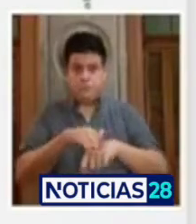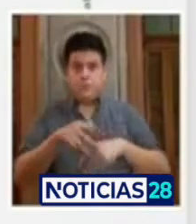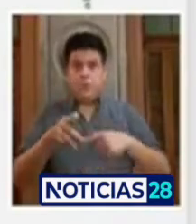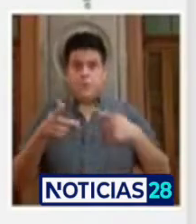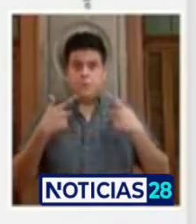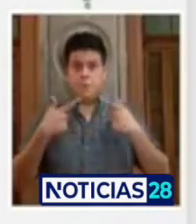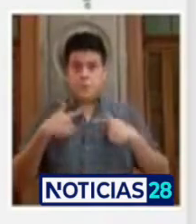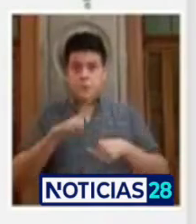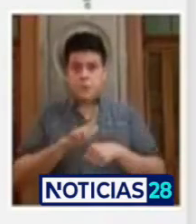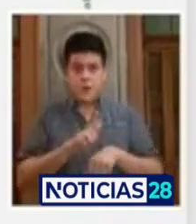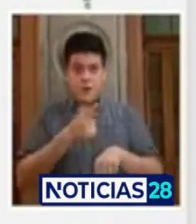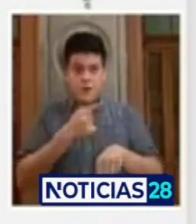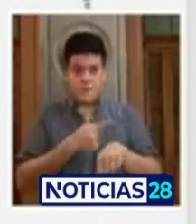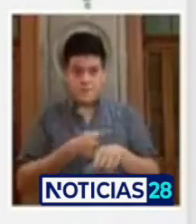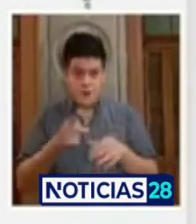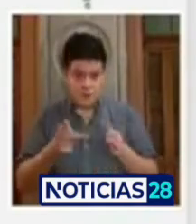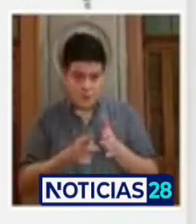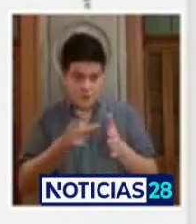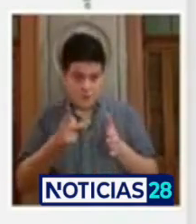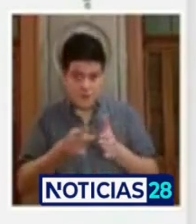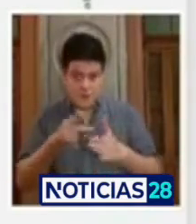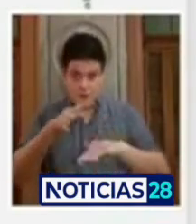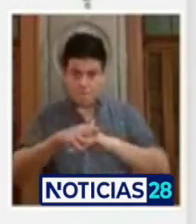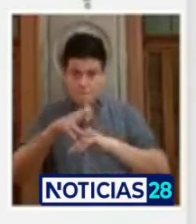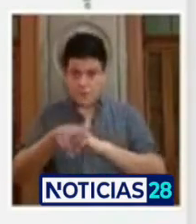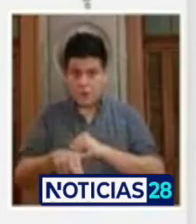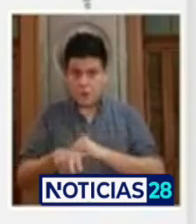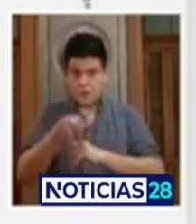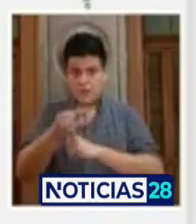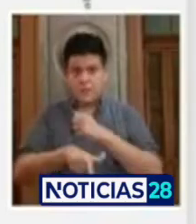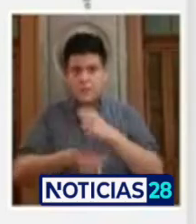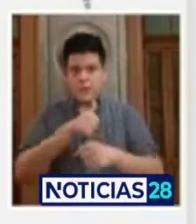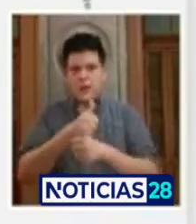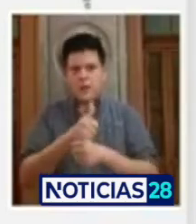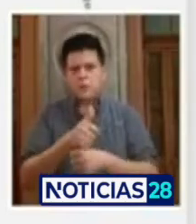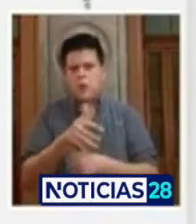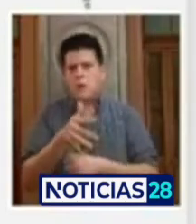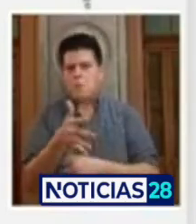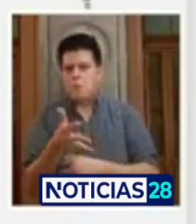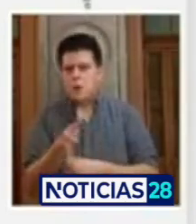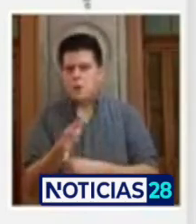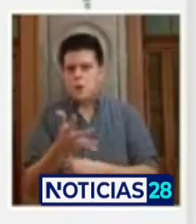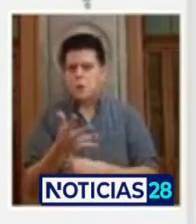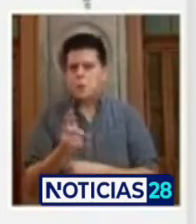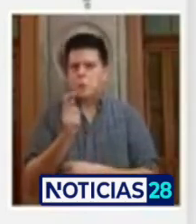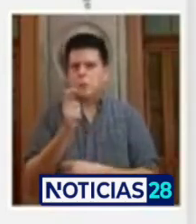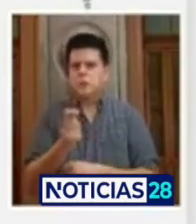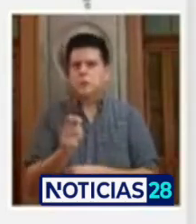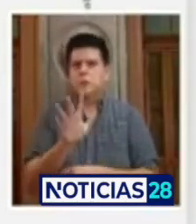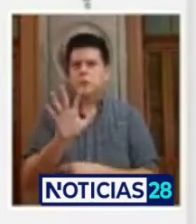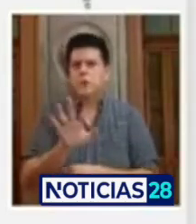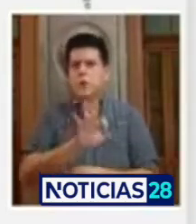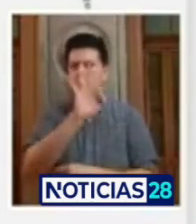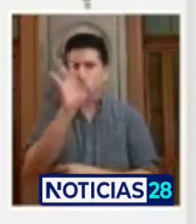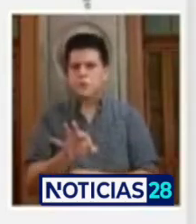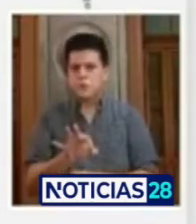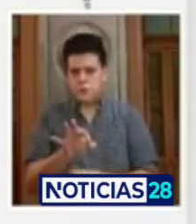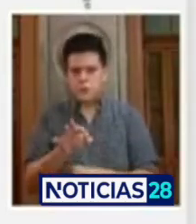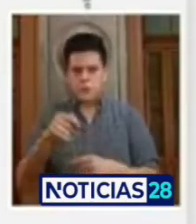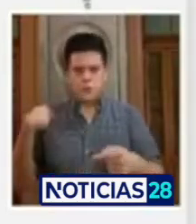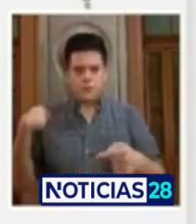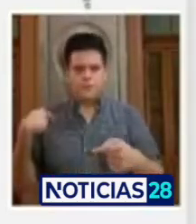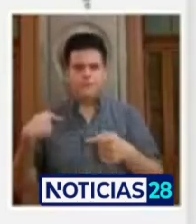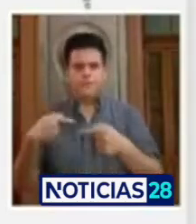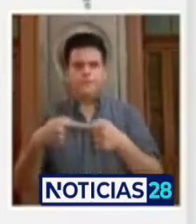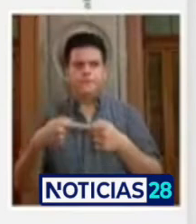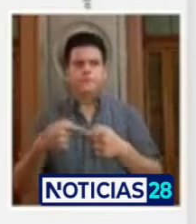menores de 17 años representa alrededor del 5 por ciento de lo que ha sucedido en la pandemia